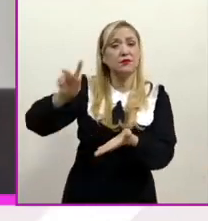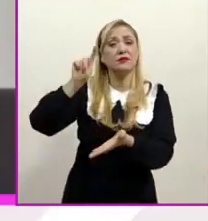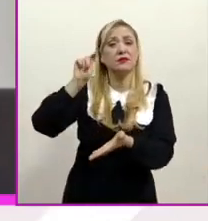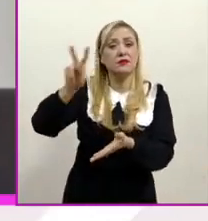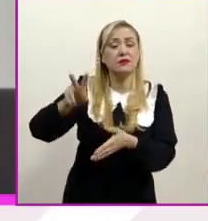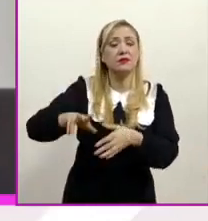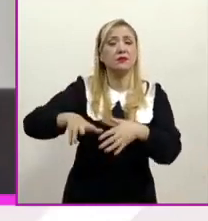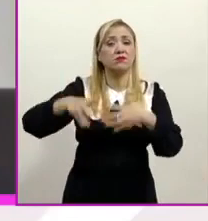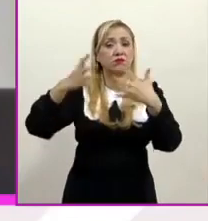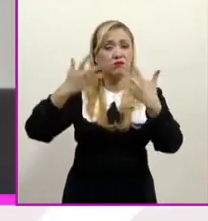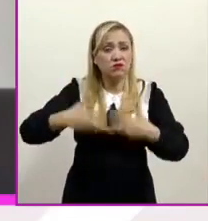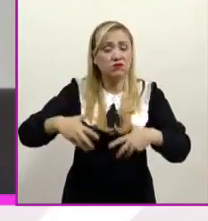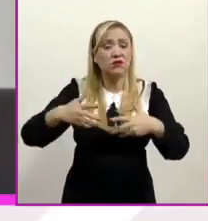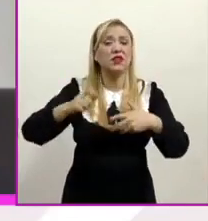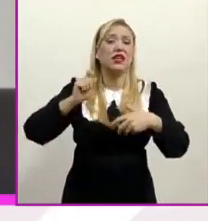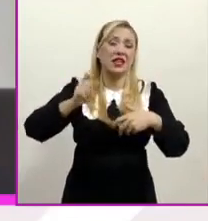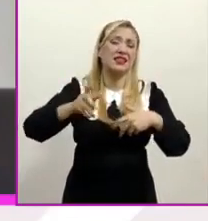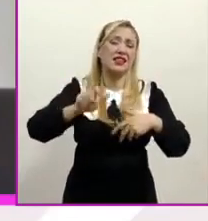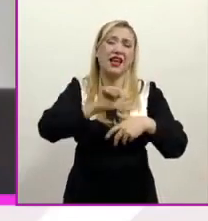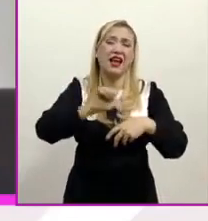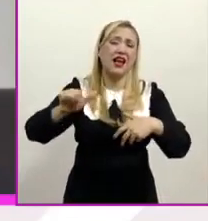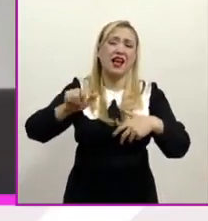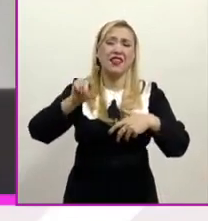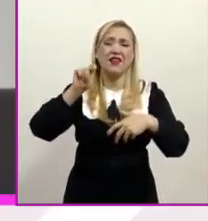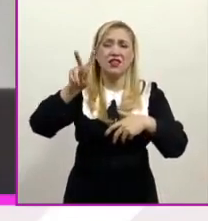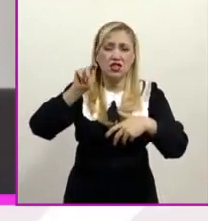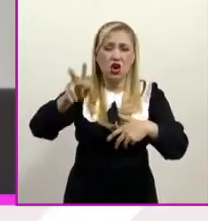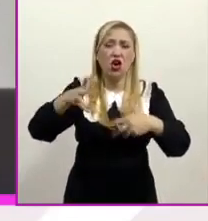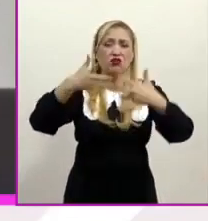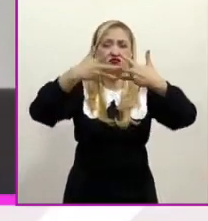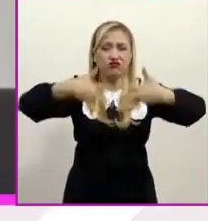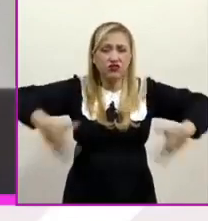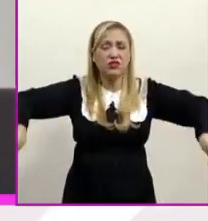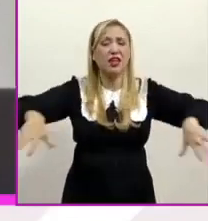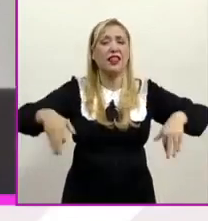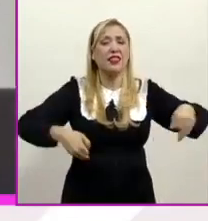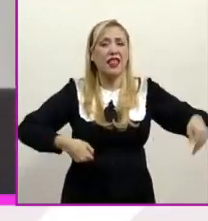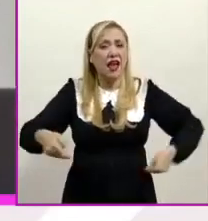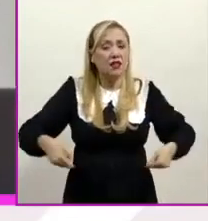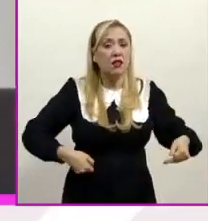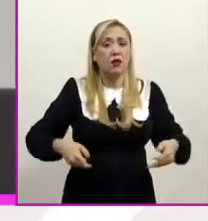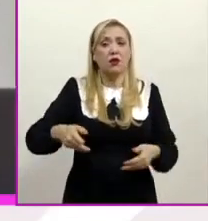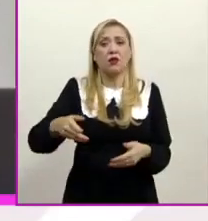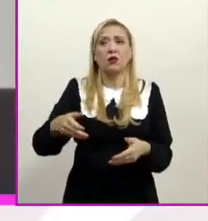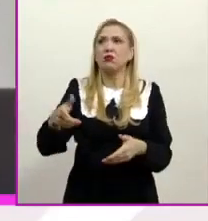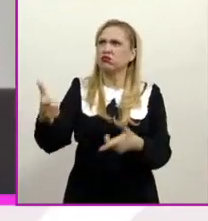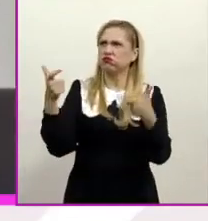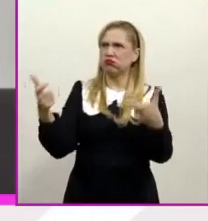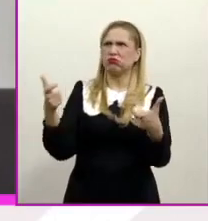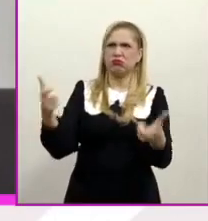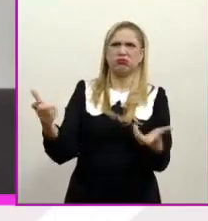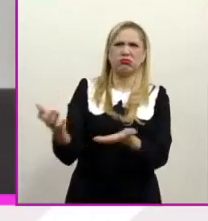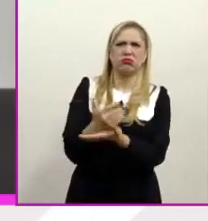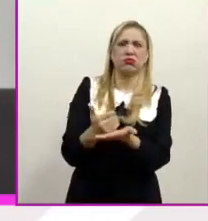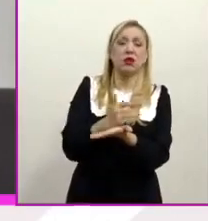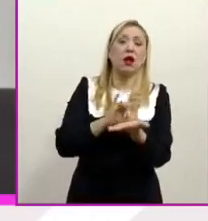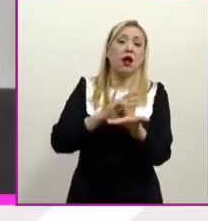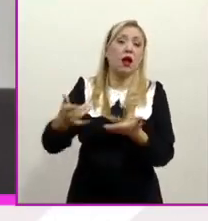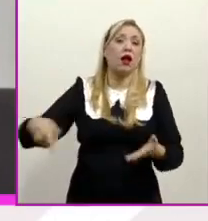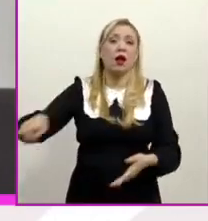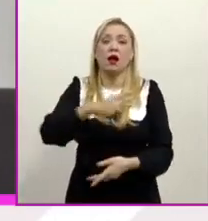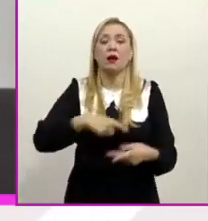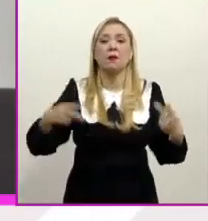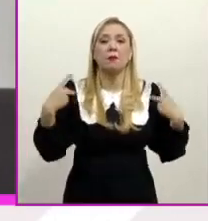hace millonaria a costa de nosotros, a costa de mantener al pueblo